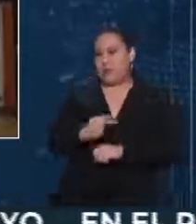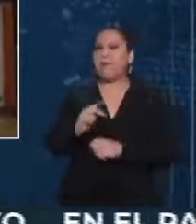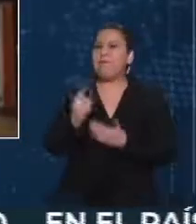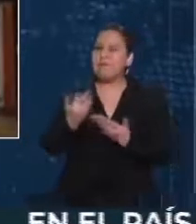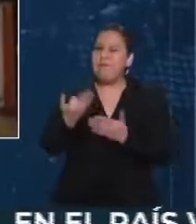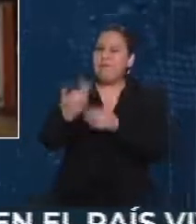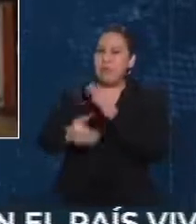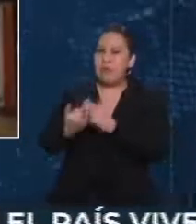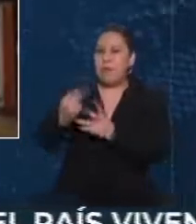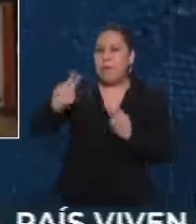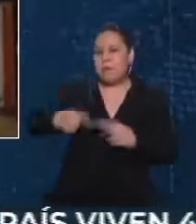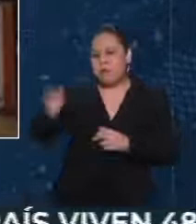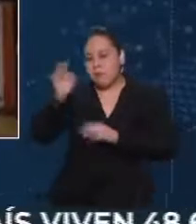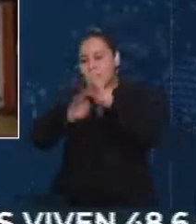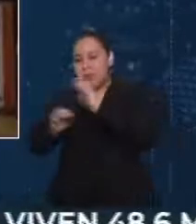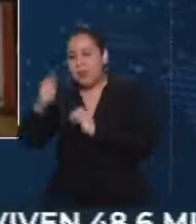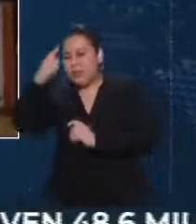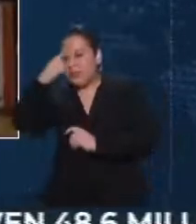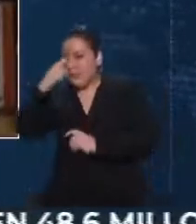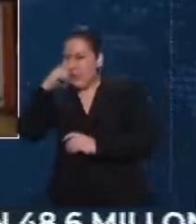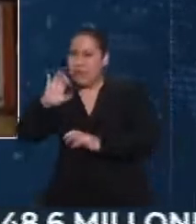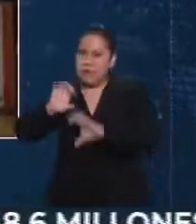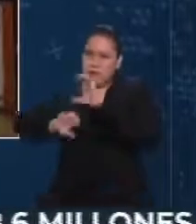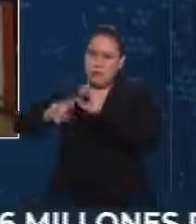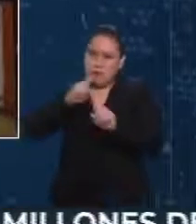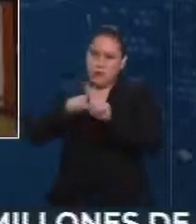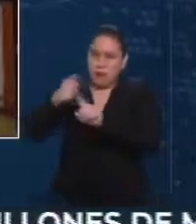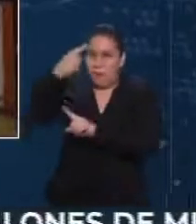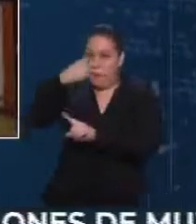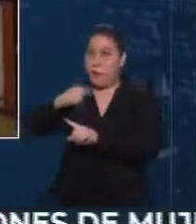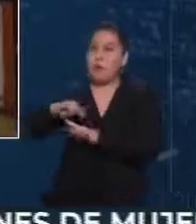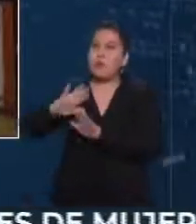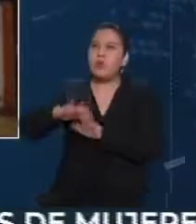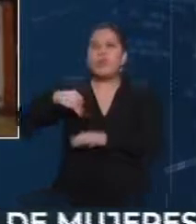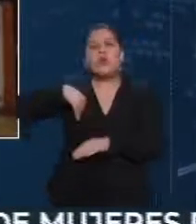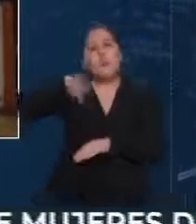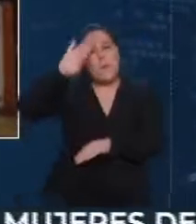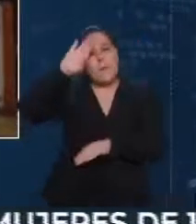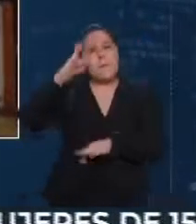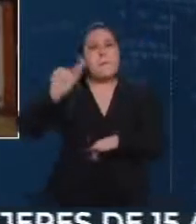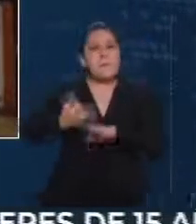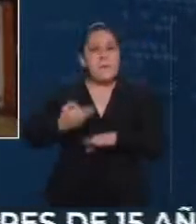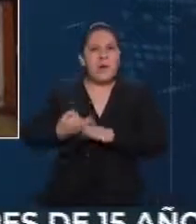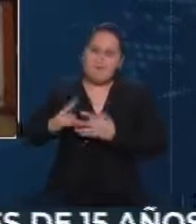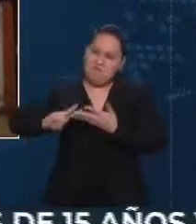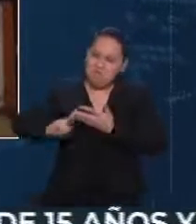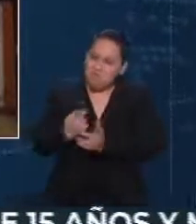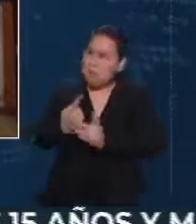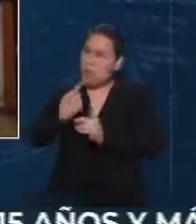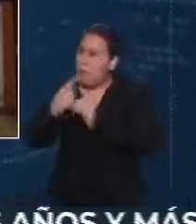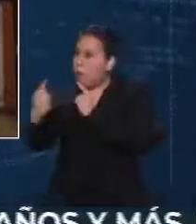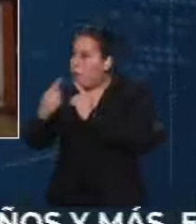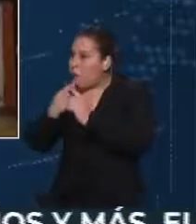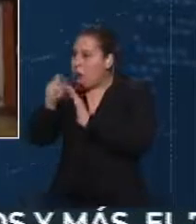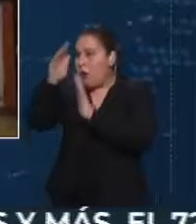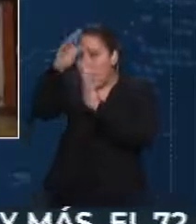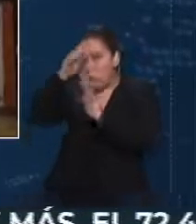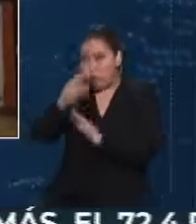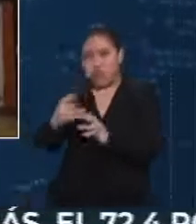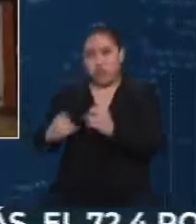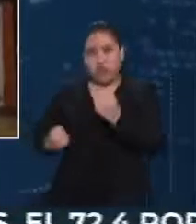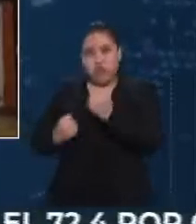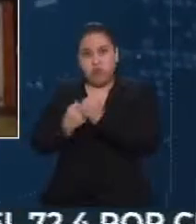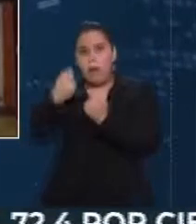los resultados que esperaríamos, y yo creo que desde el Estado se pueden generar estrategias para establecer